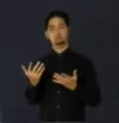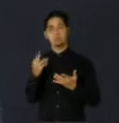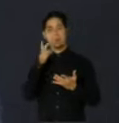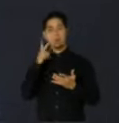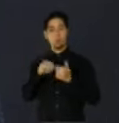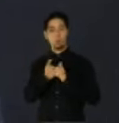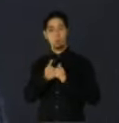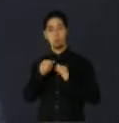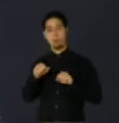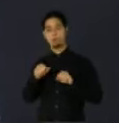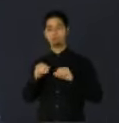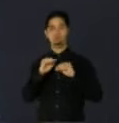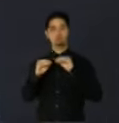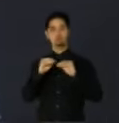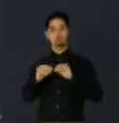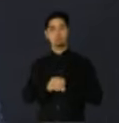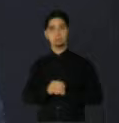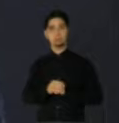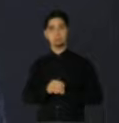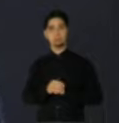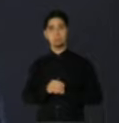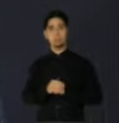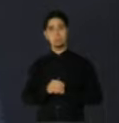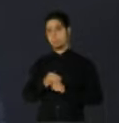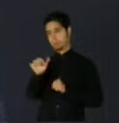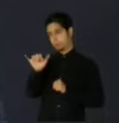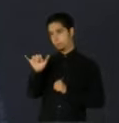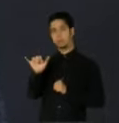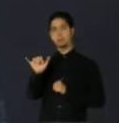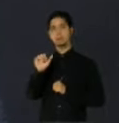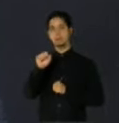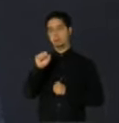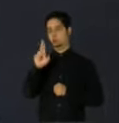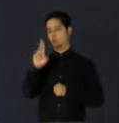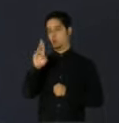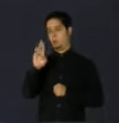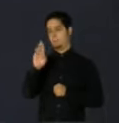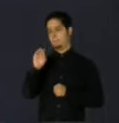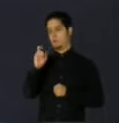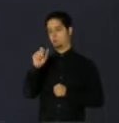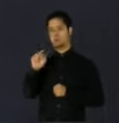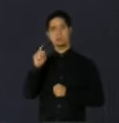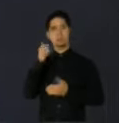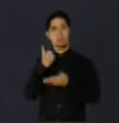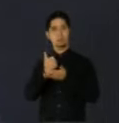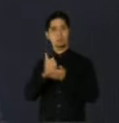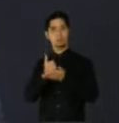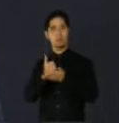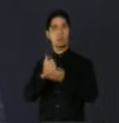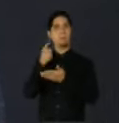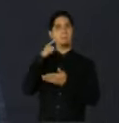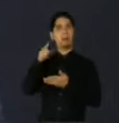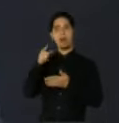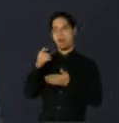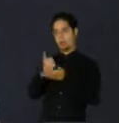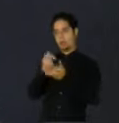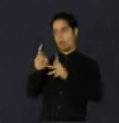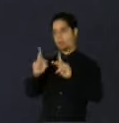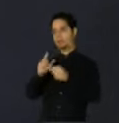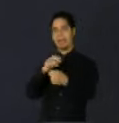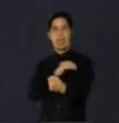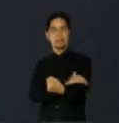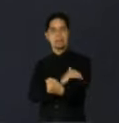cosas, porque nos ha llegado esa pregunta, nos llegó también de Suboxone, que son medicamentos que se utilizan para la adicción, metadona. Así que esa discusión